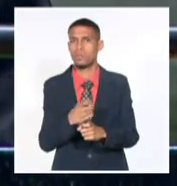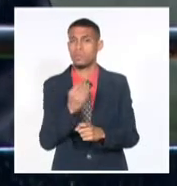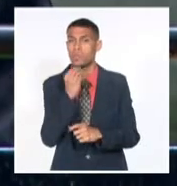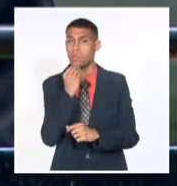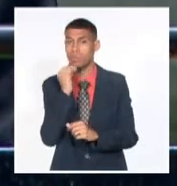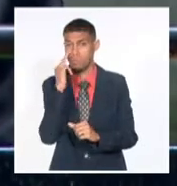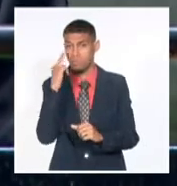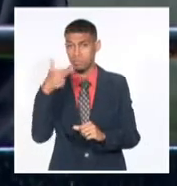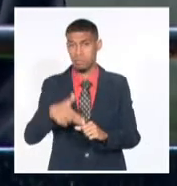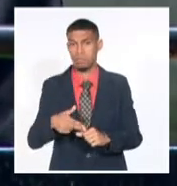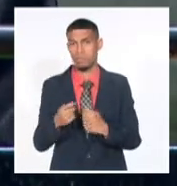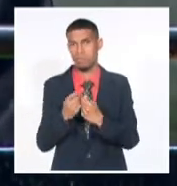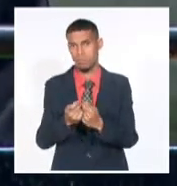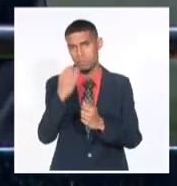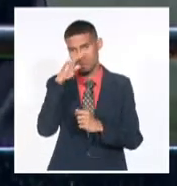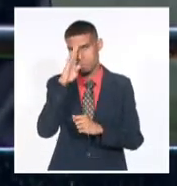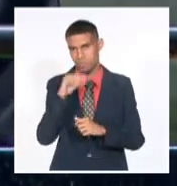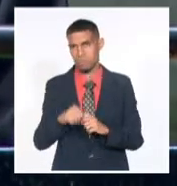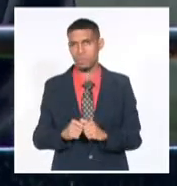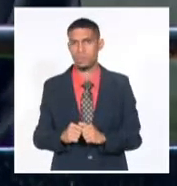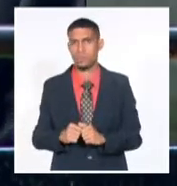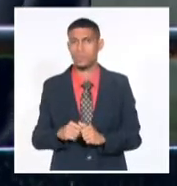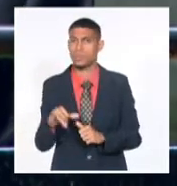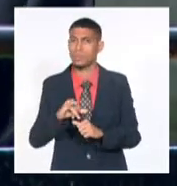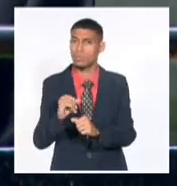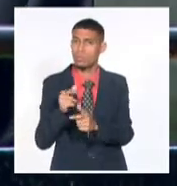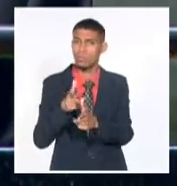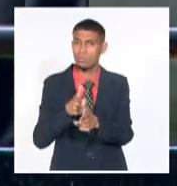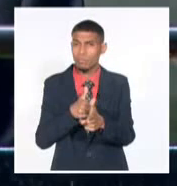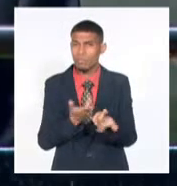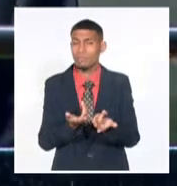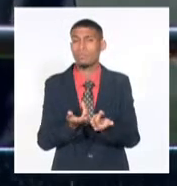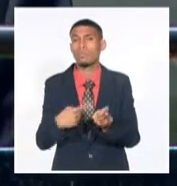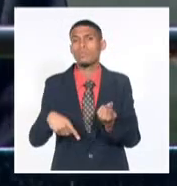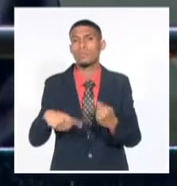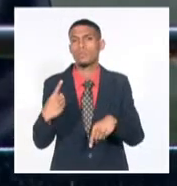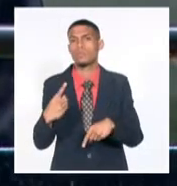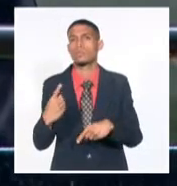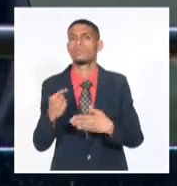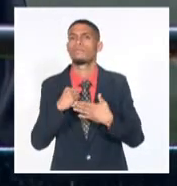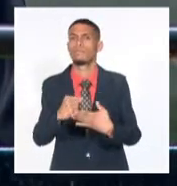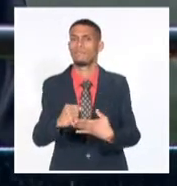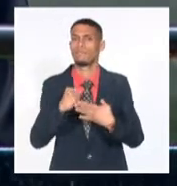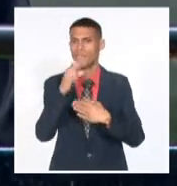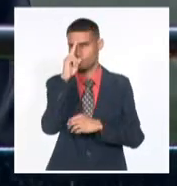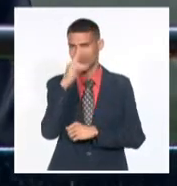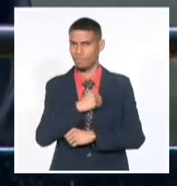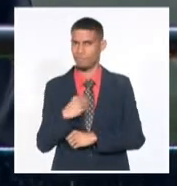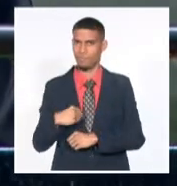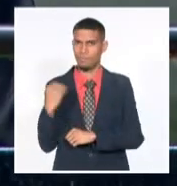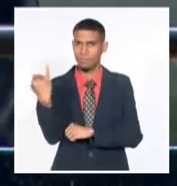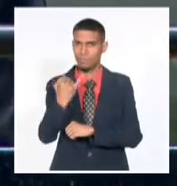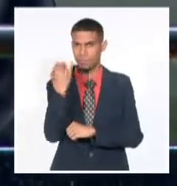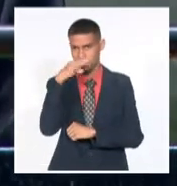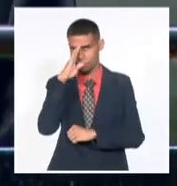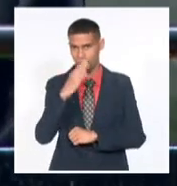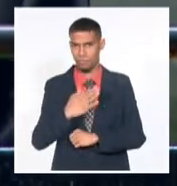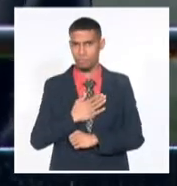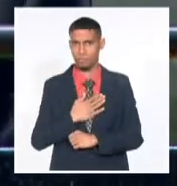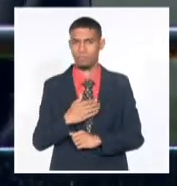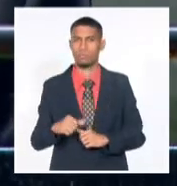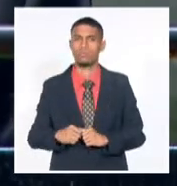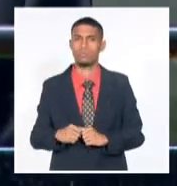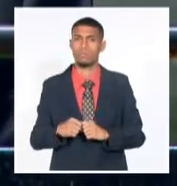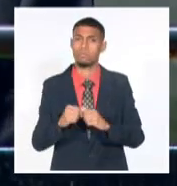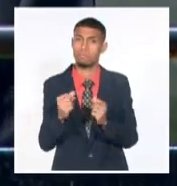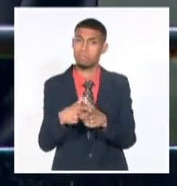combustible a Cuba. Arreció los ataques contra la cooperación médica internacional cubana,